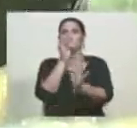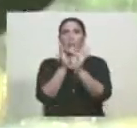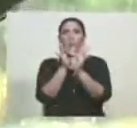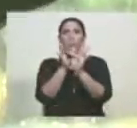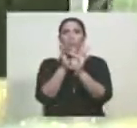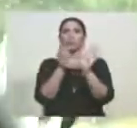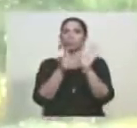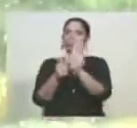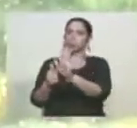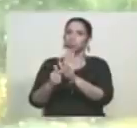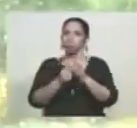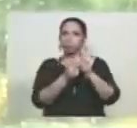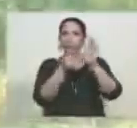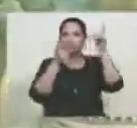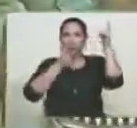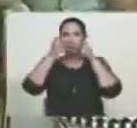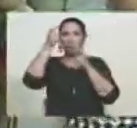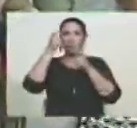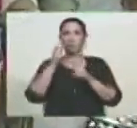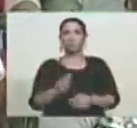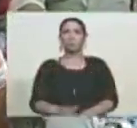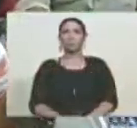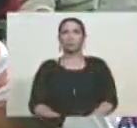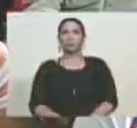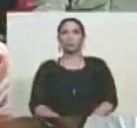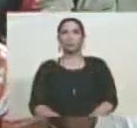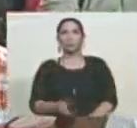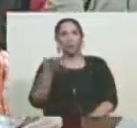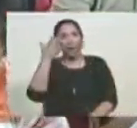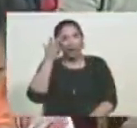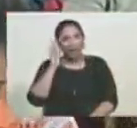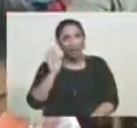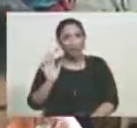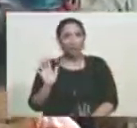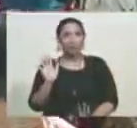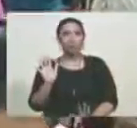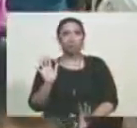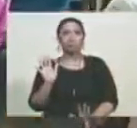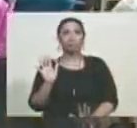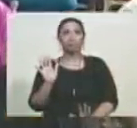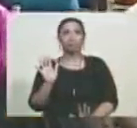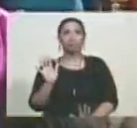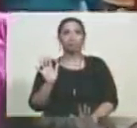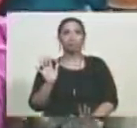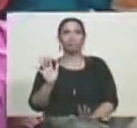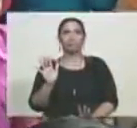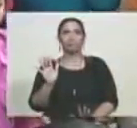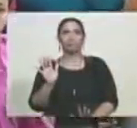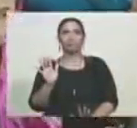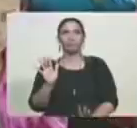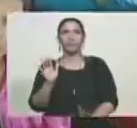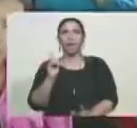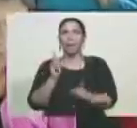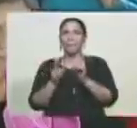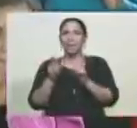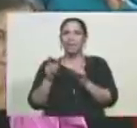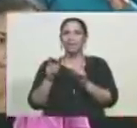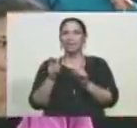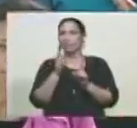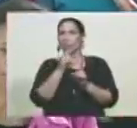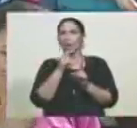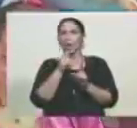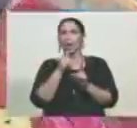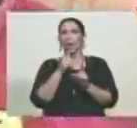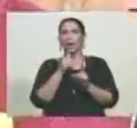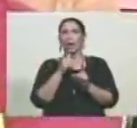tu ejemplo y el ejemplo del comandante. Pero parece ser que nos desorientamos ahí, dijo un coronel